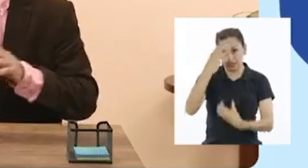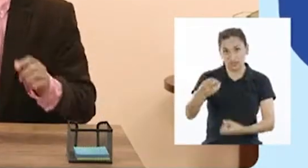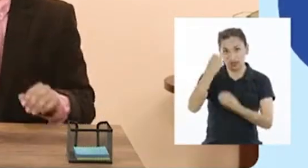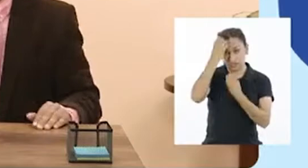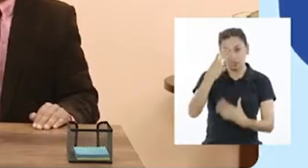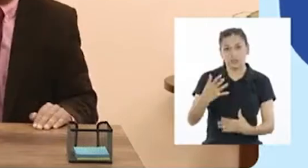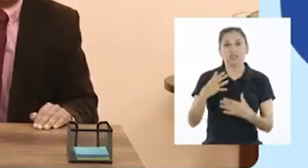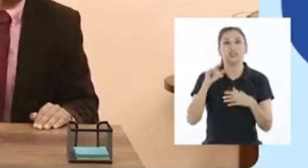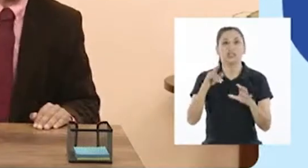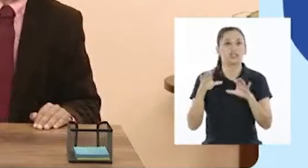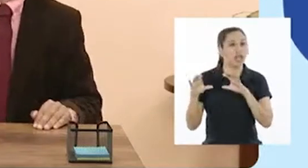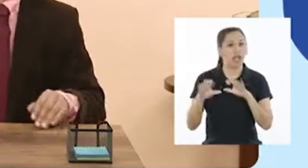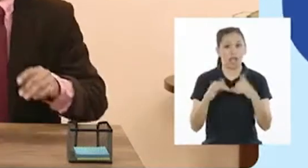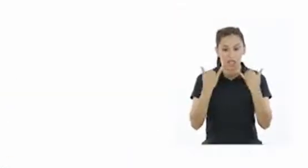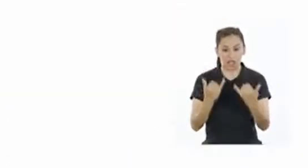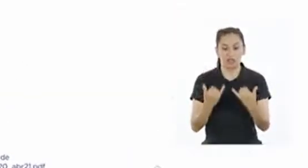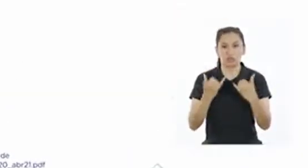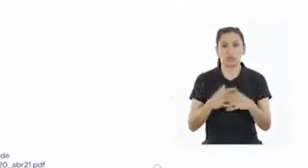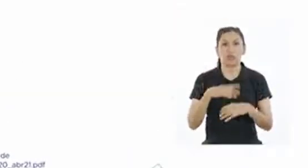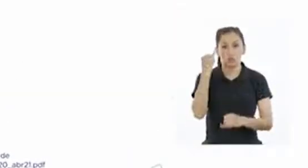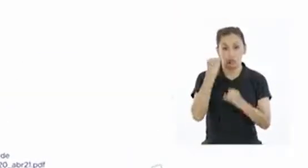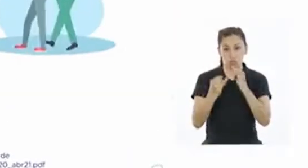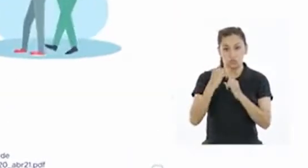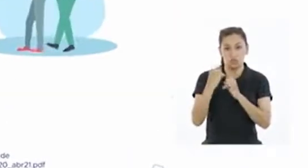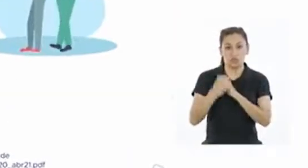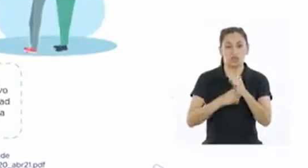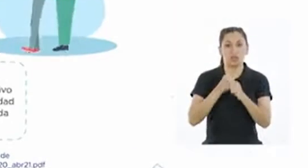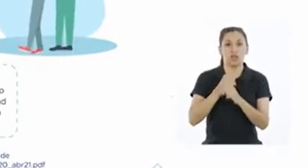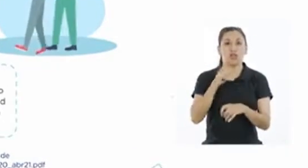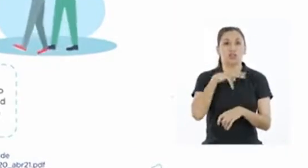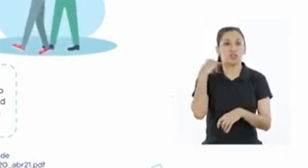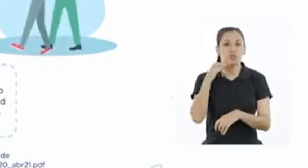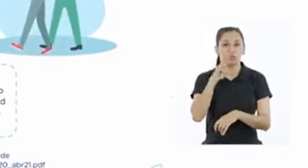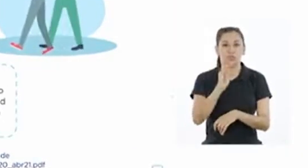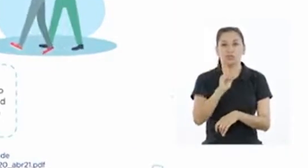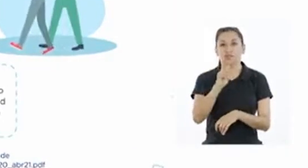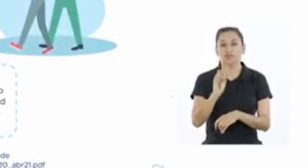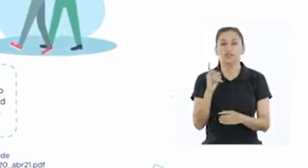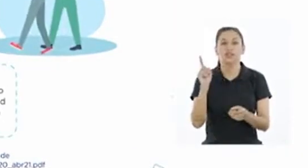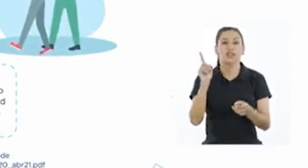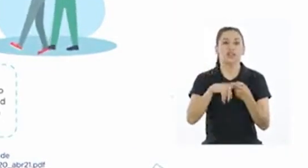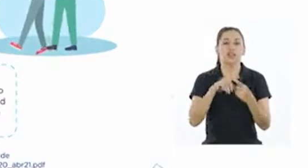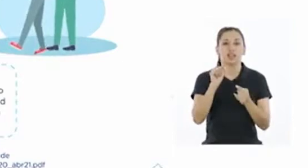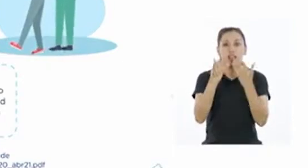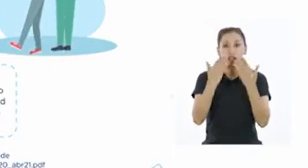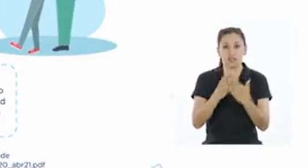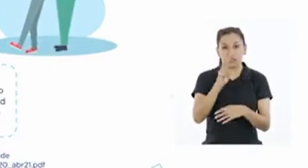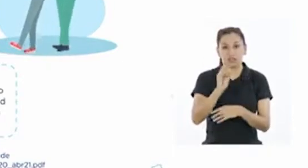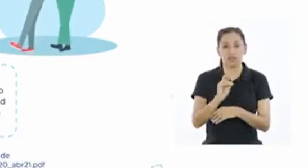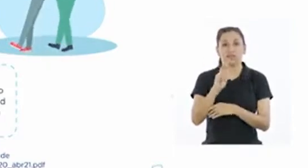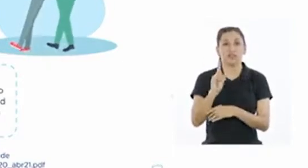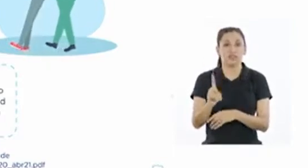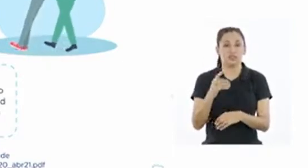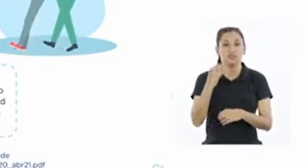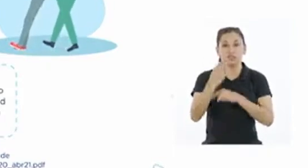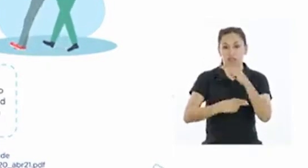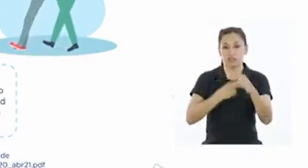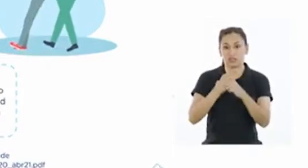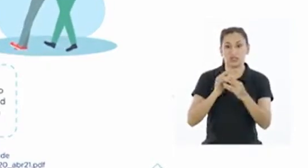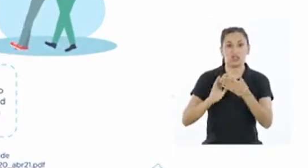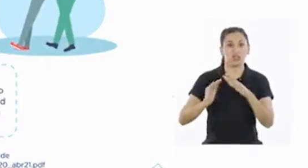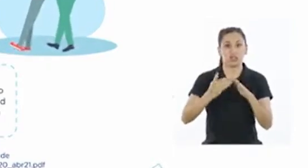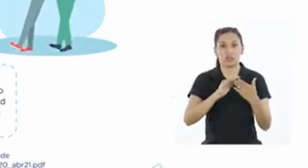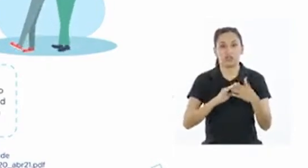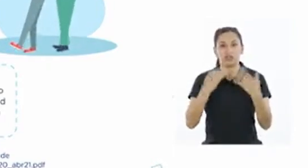Informática y son actuales. En el último semestre, noviembre 2020, abril 2021, a nivel